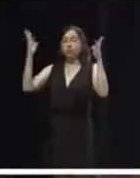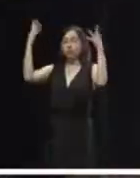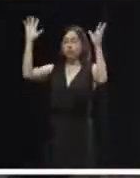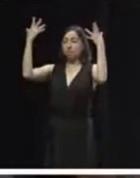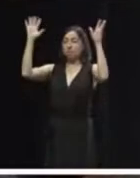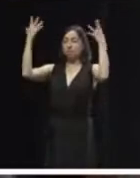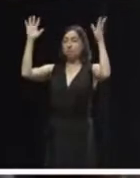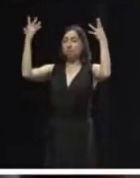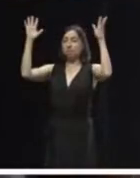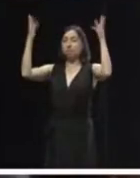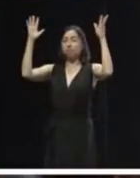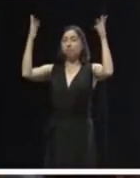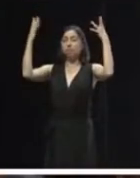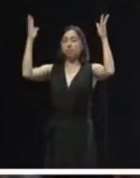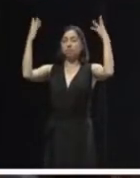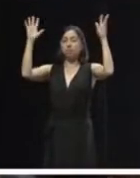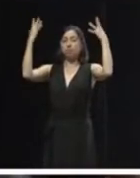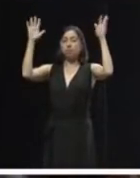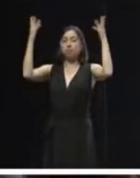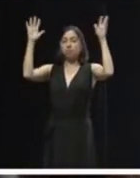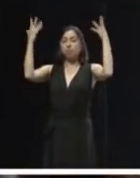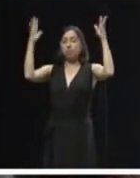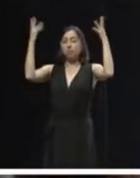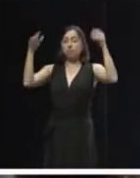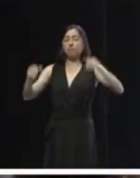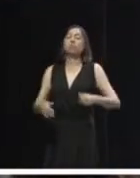mejor. Y mirad,